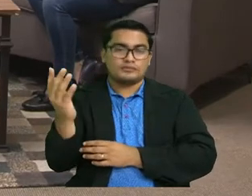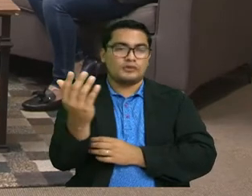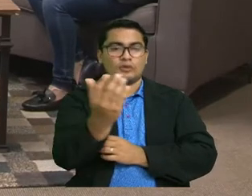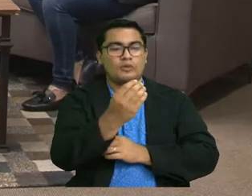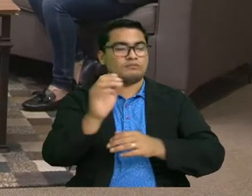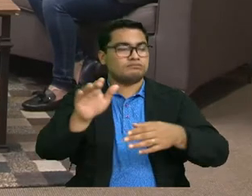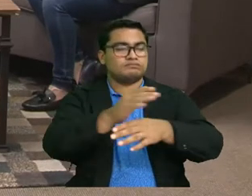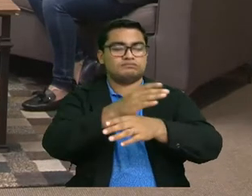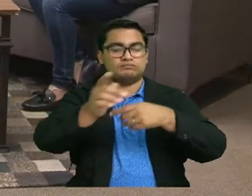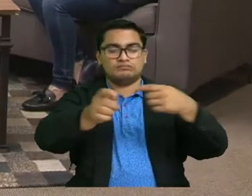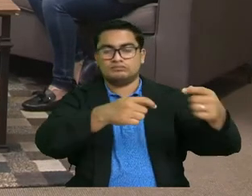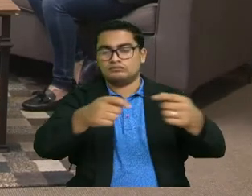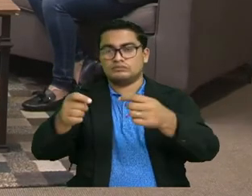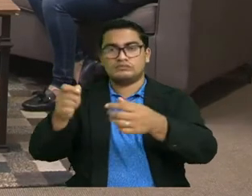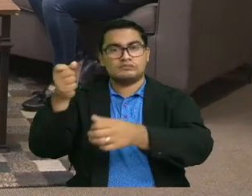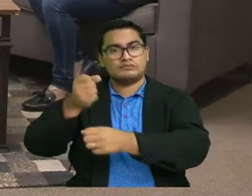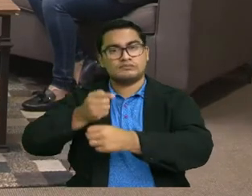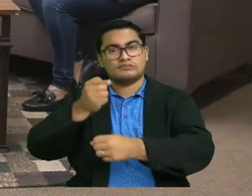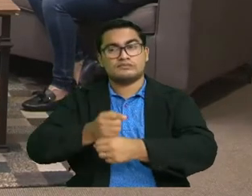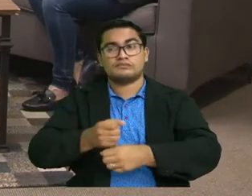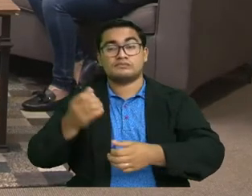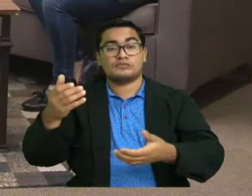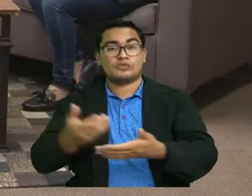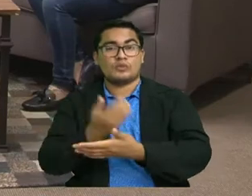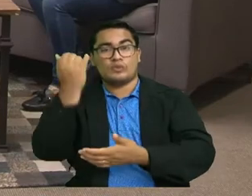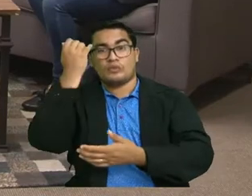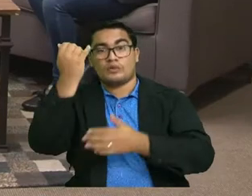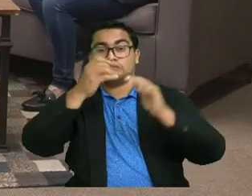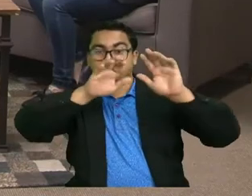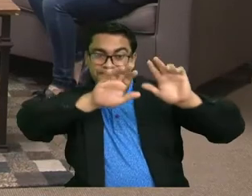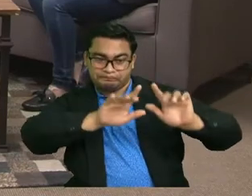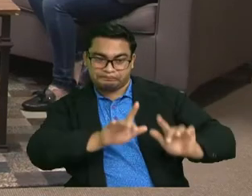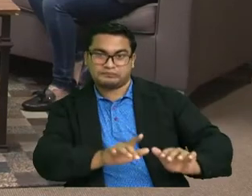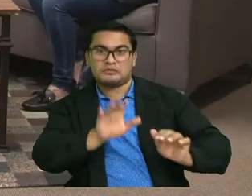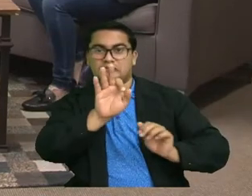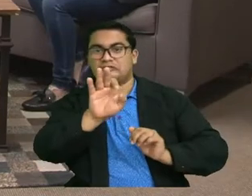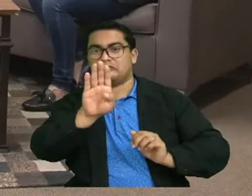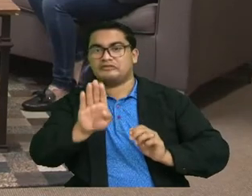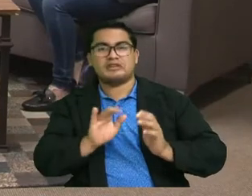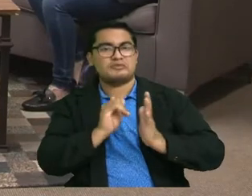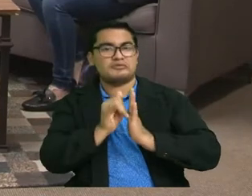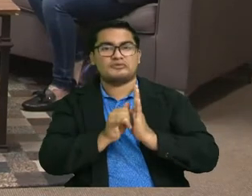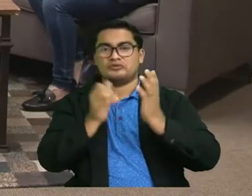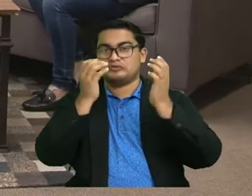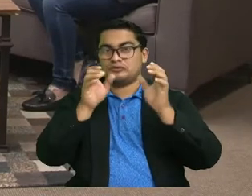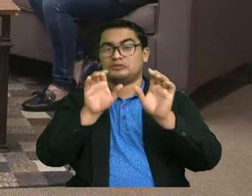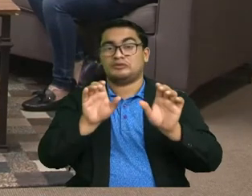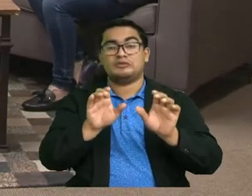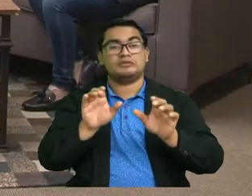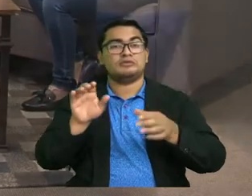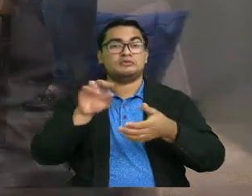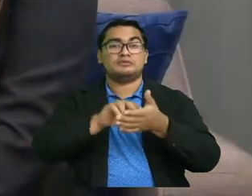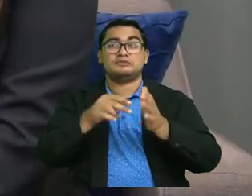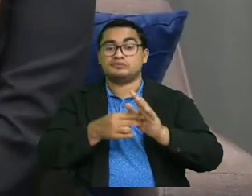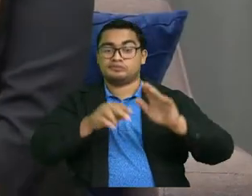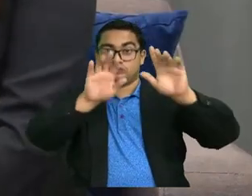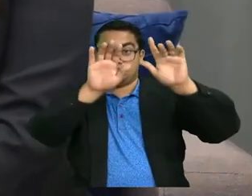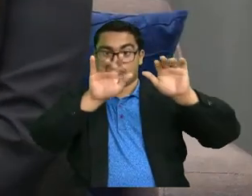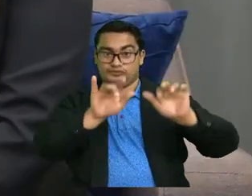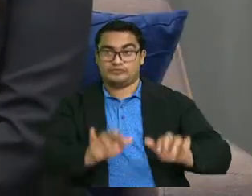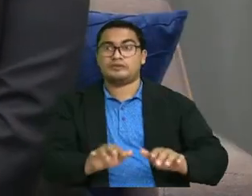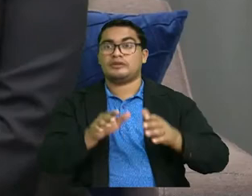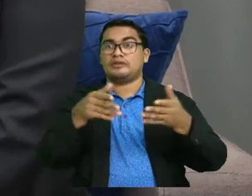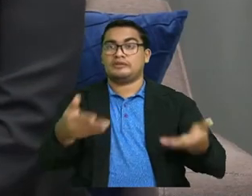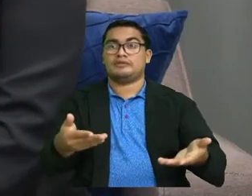están trabajando, reinventándose a través de las redes sociales, a través de las plataformas web, de todo lo que es lo digital, ¿verdad?